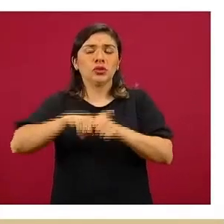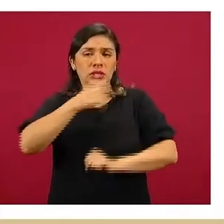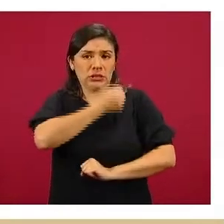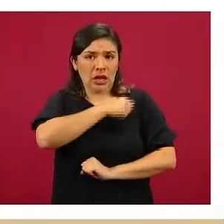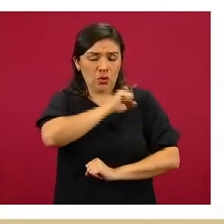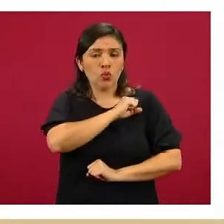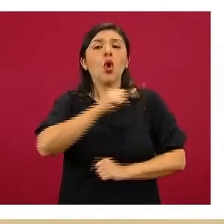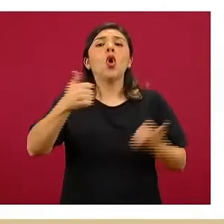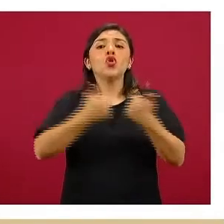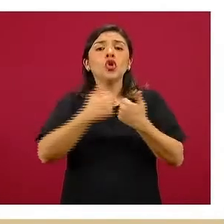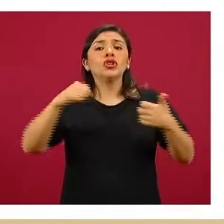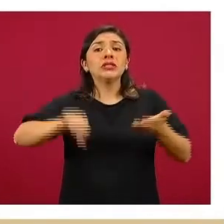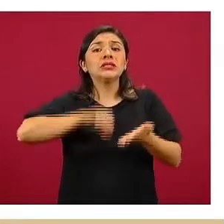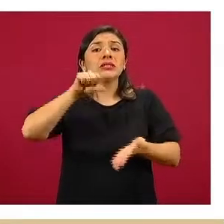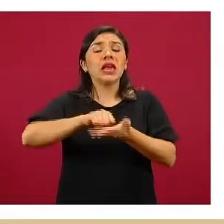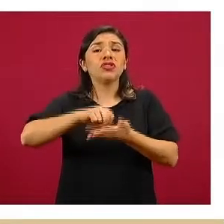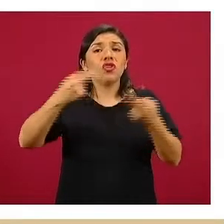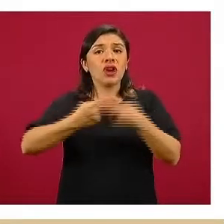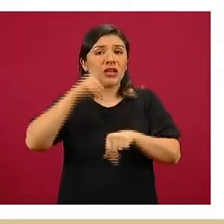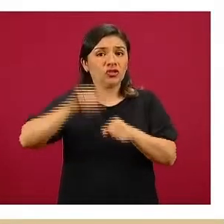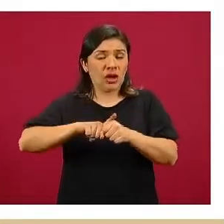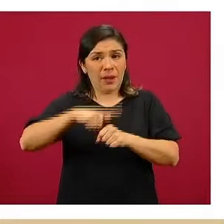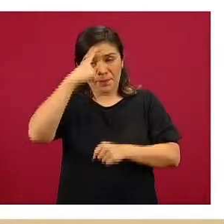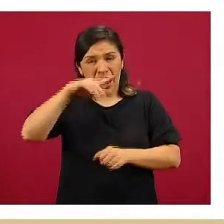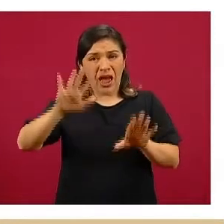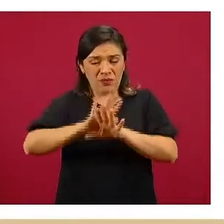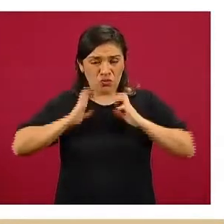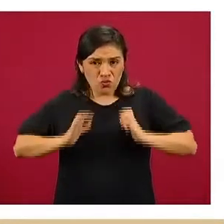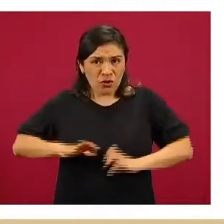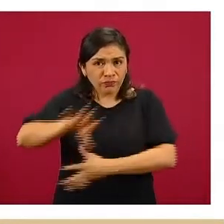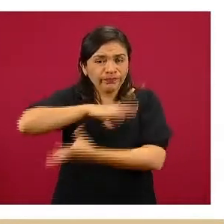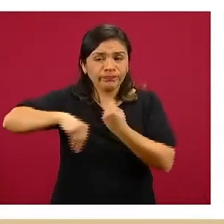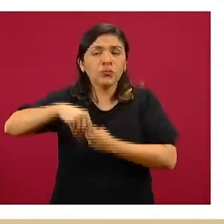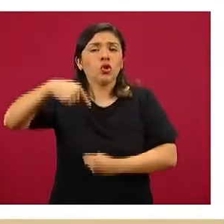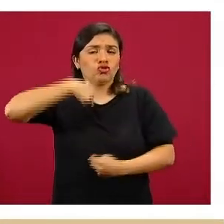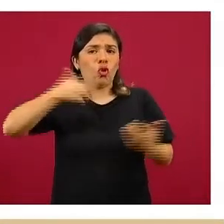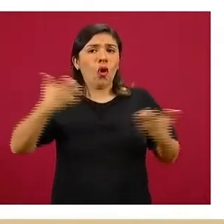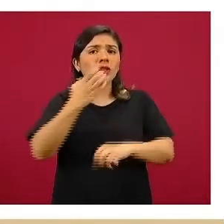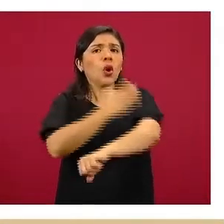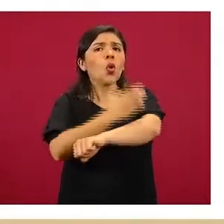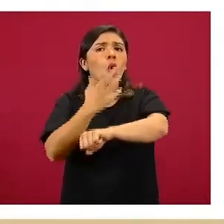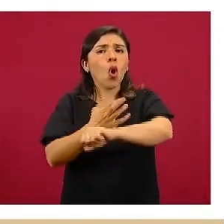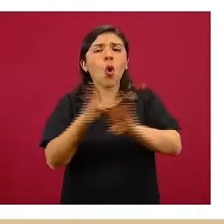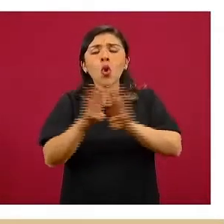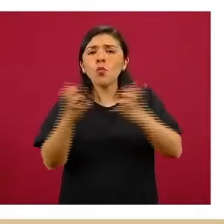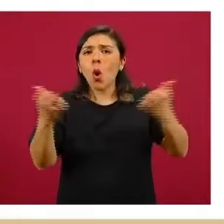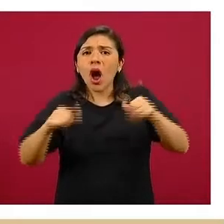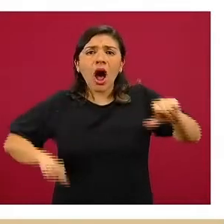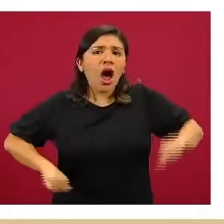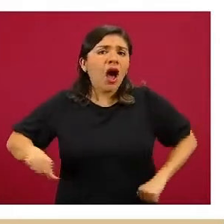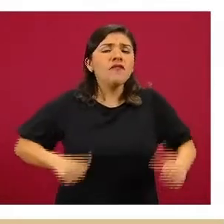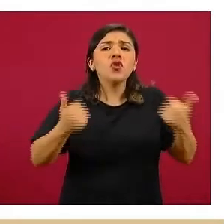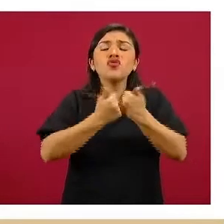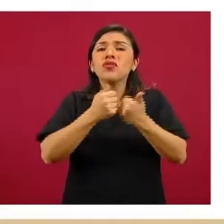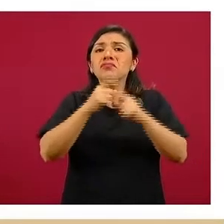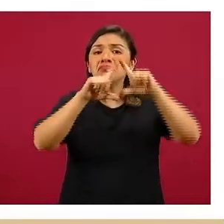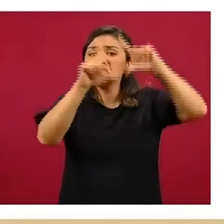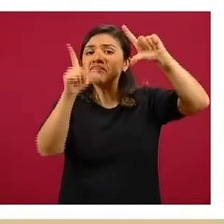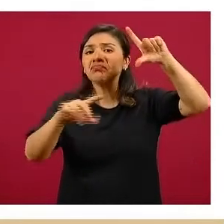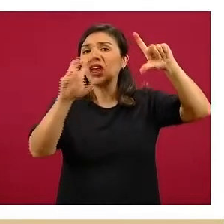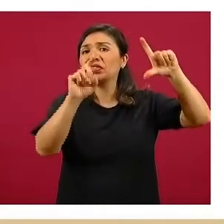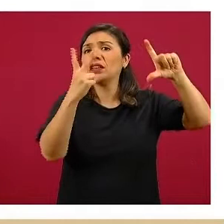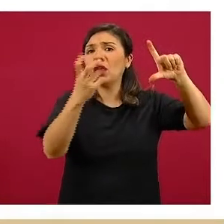través del Centro Nacional de Trasplantes, y nosotros coordinamos acciones y coadyuvamos acciones con las 32